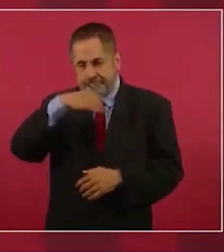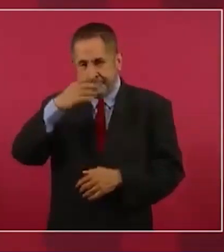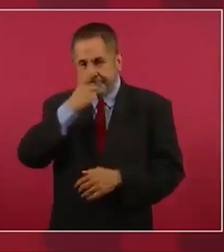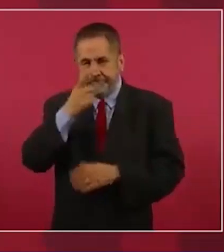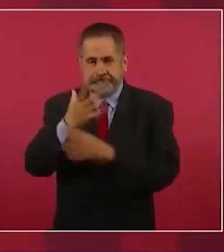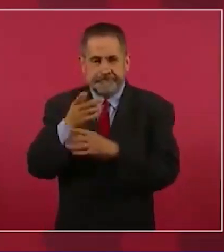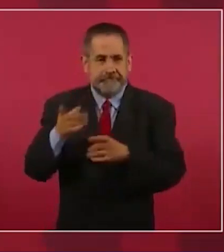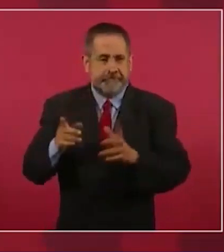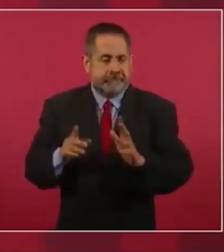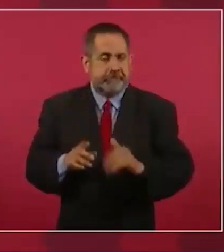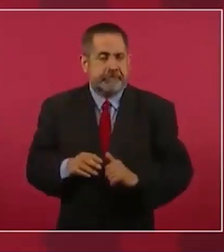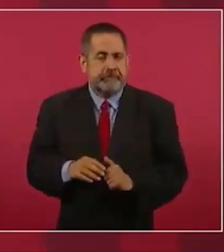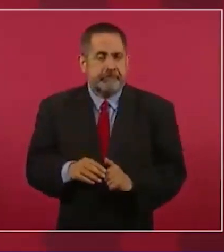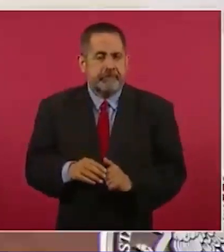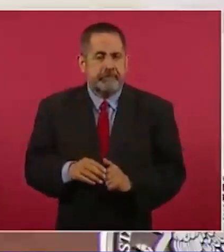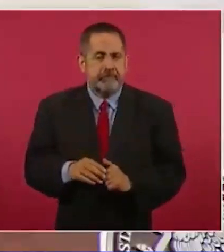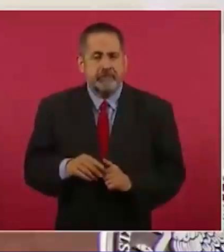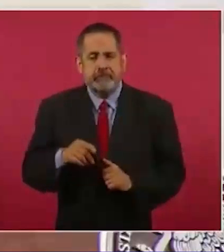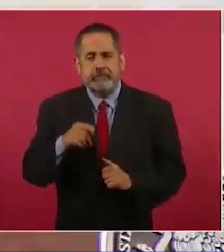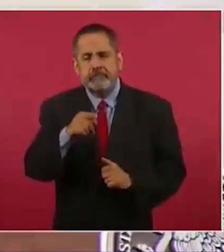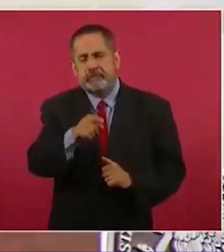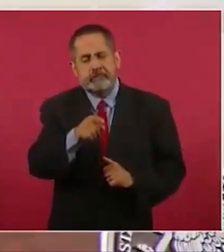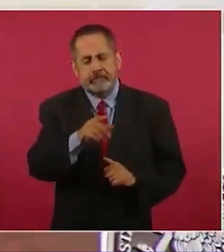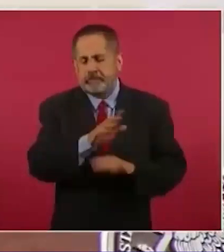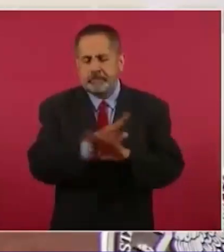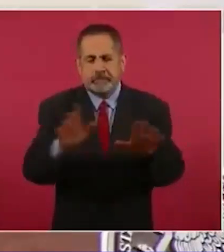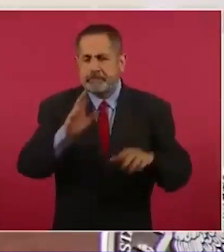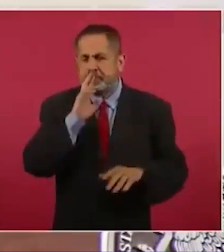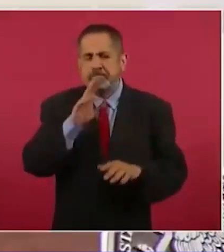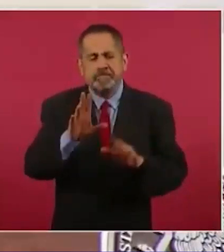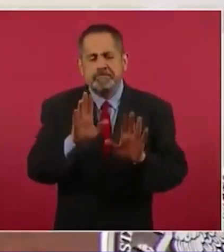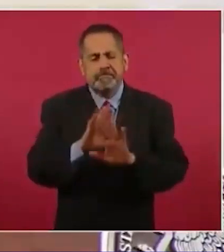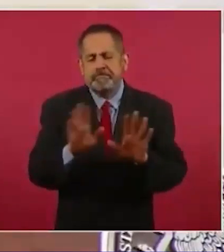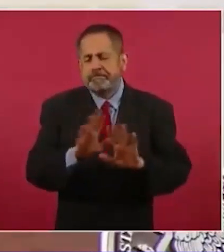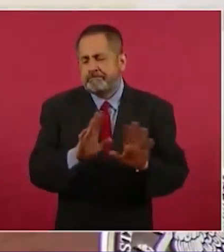la vida. Eso es lo más